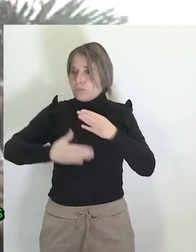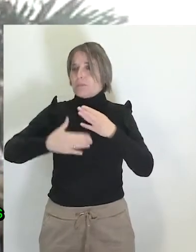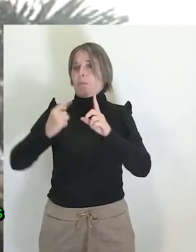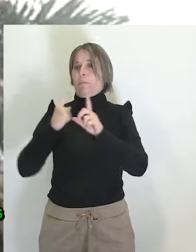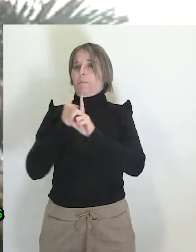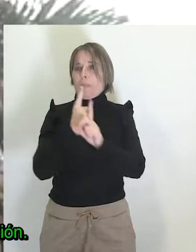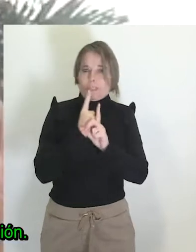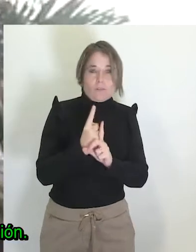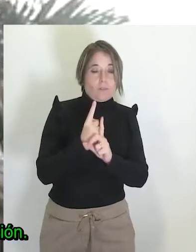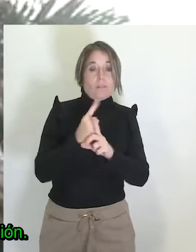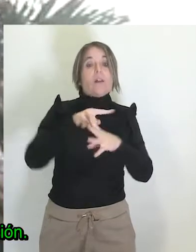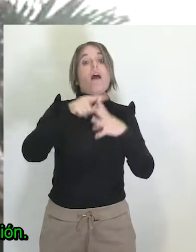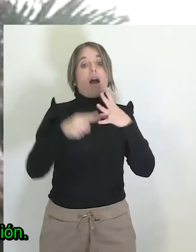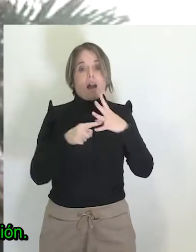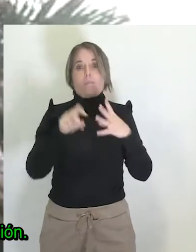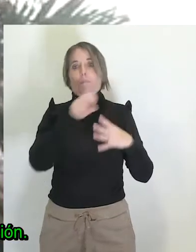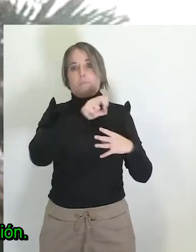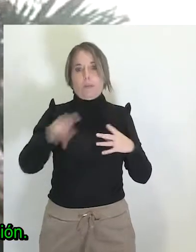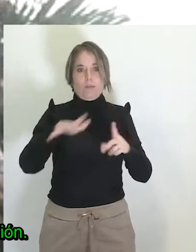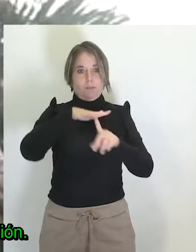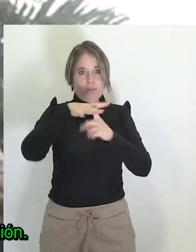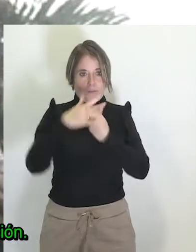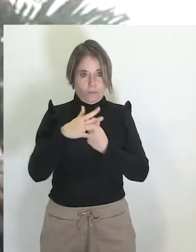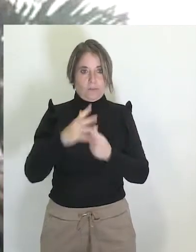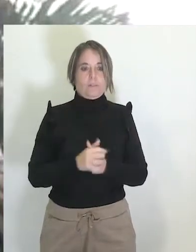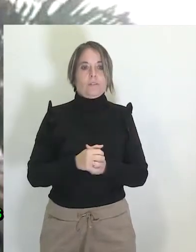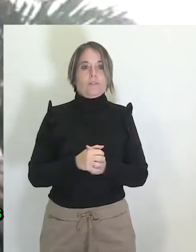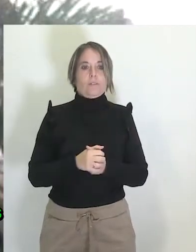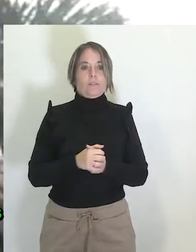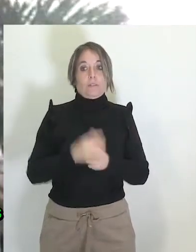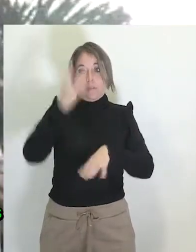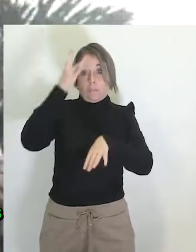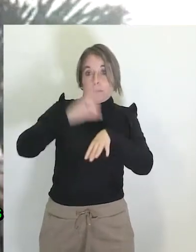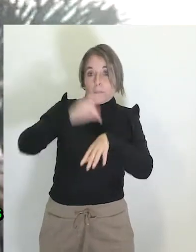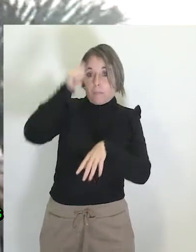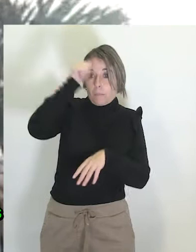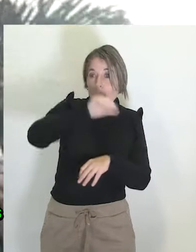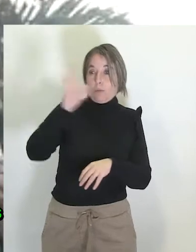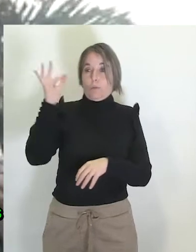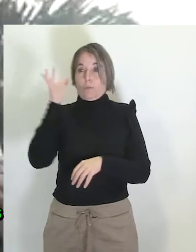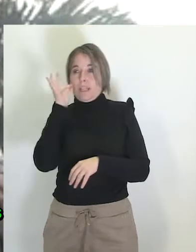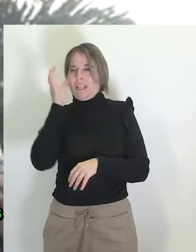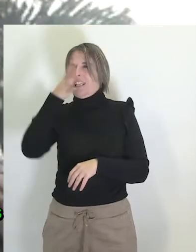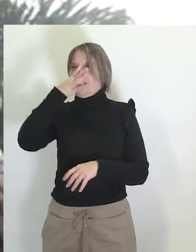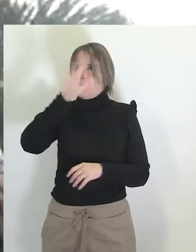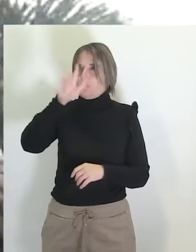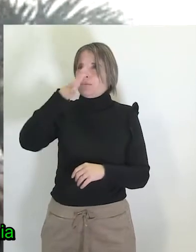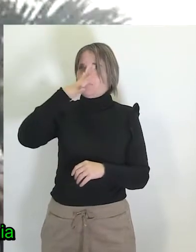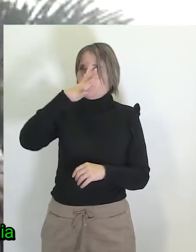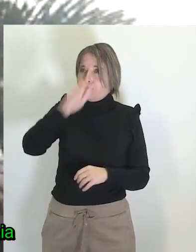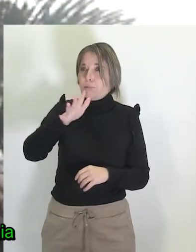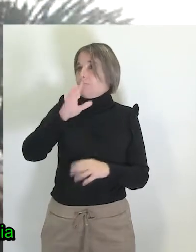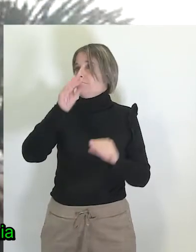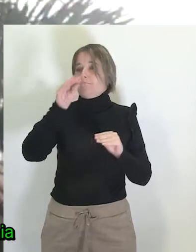y mucha persecución, pues realmente eso todavía empeora la situación. Los médicos y las médicas que han denunciado